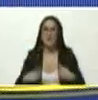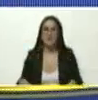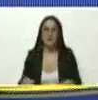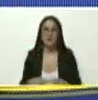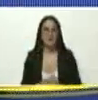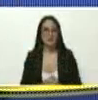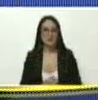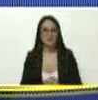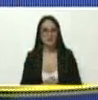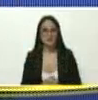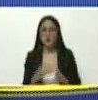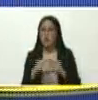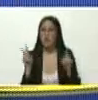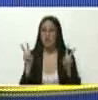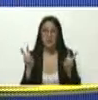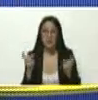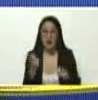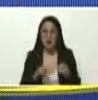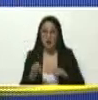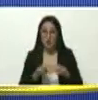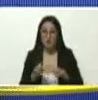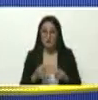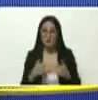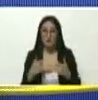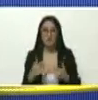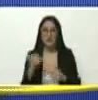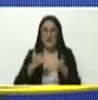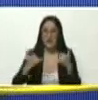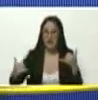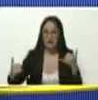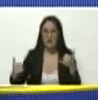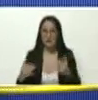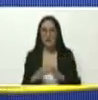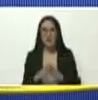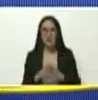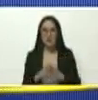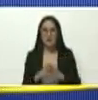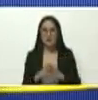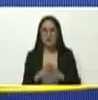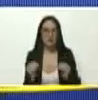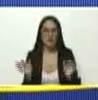sus aspectos económicos, energéticos